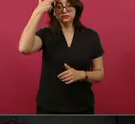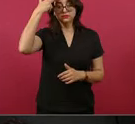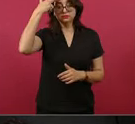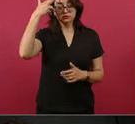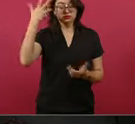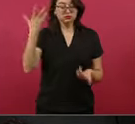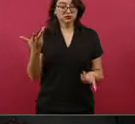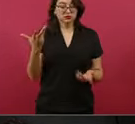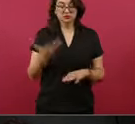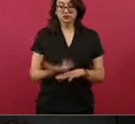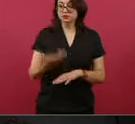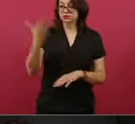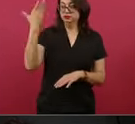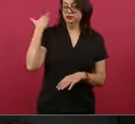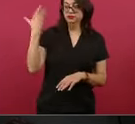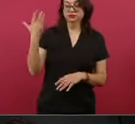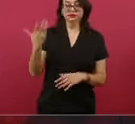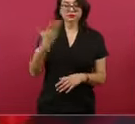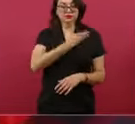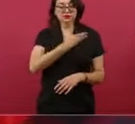a un presidente de México.